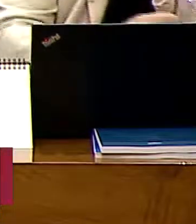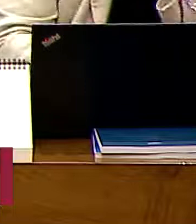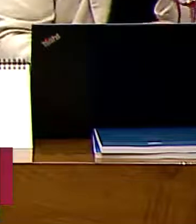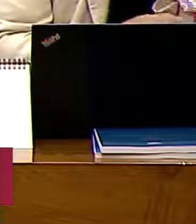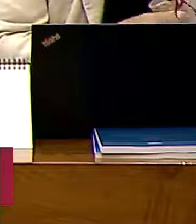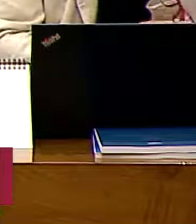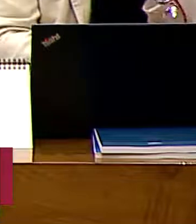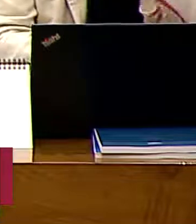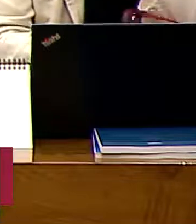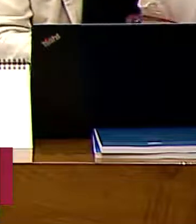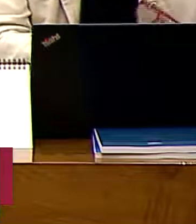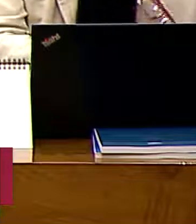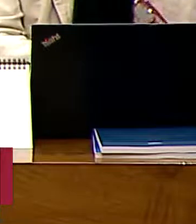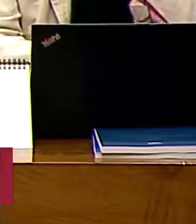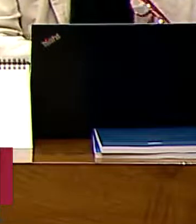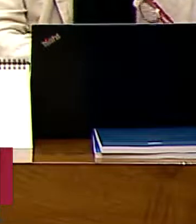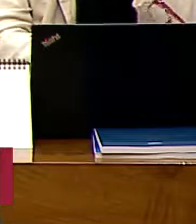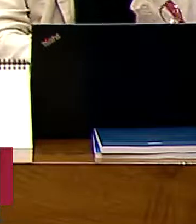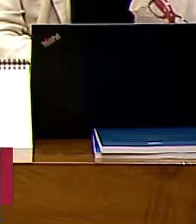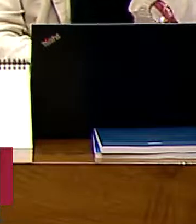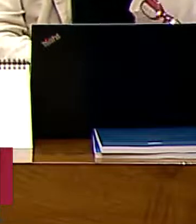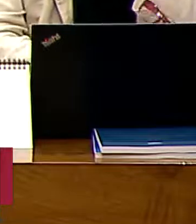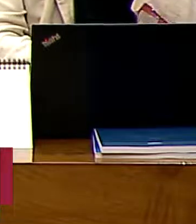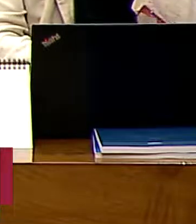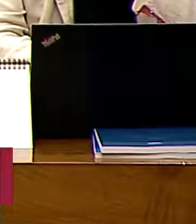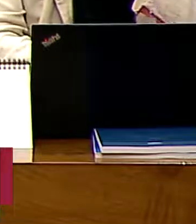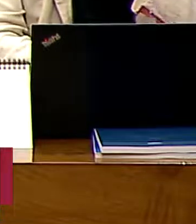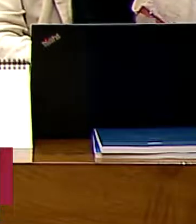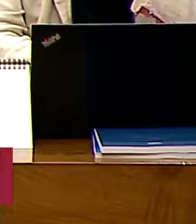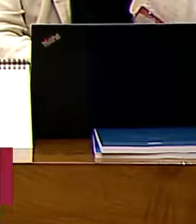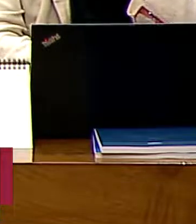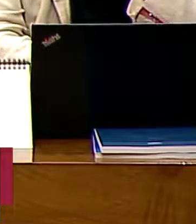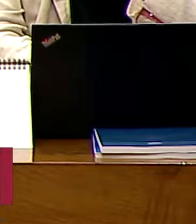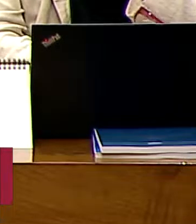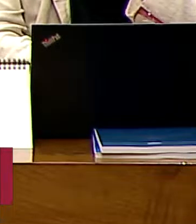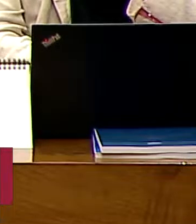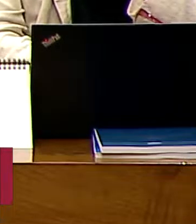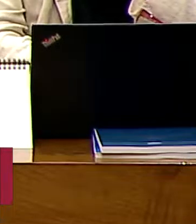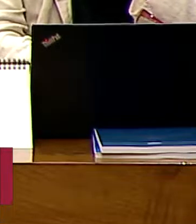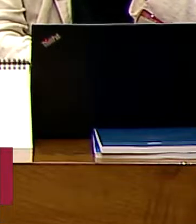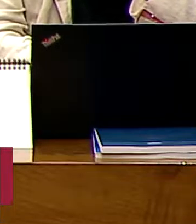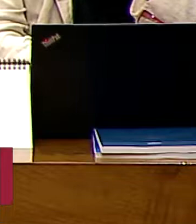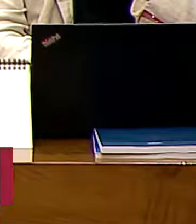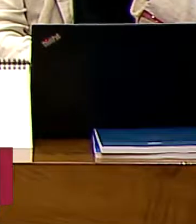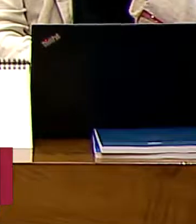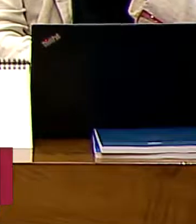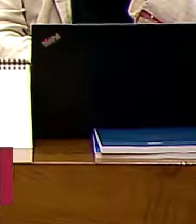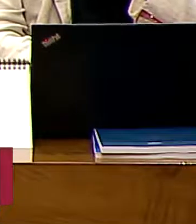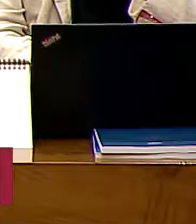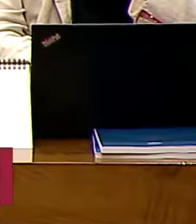hablar? A continuación, la señora diputada doña Francesca Muñoz. Diputado Espinosa tiene la palabra.